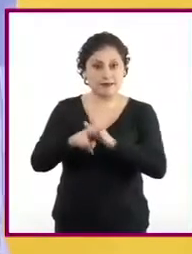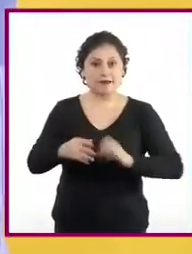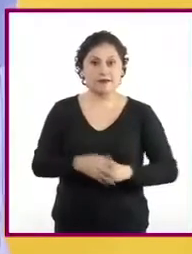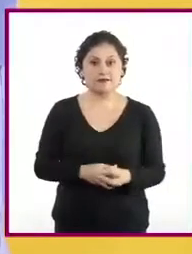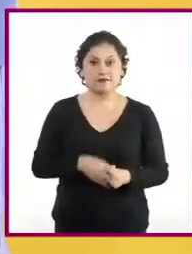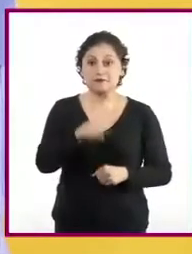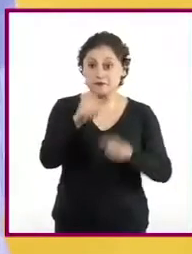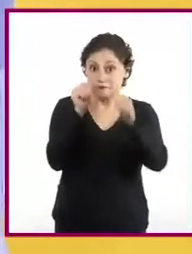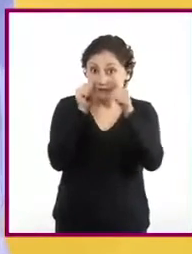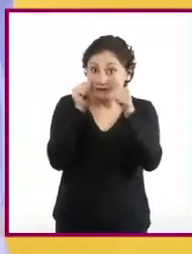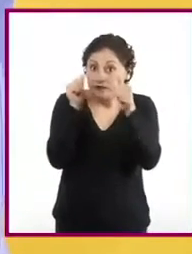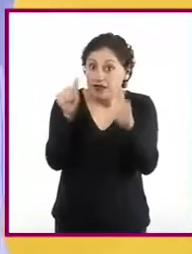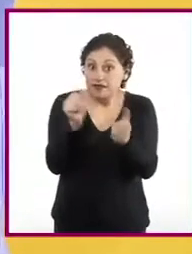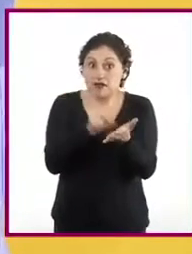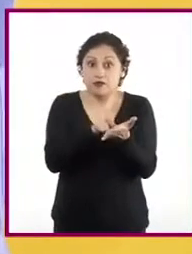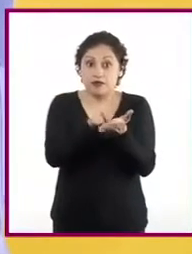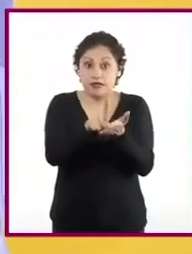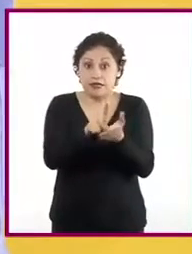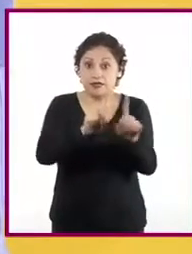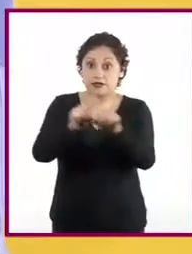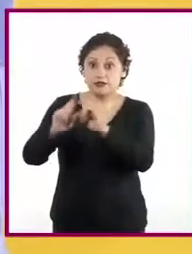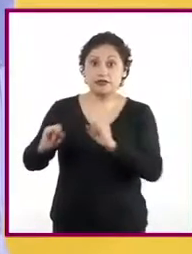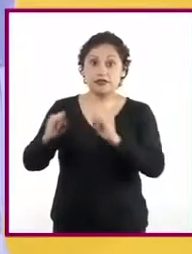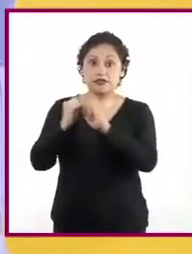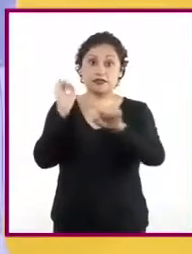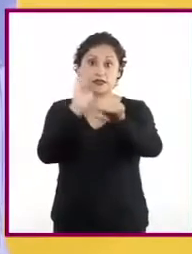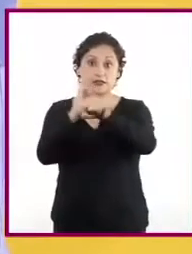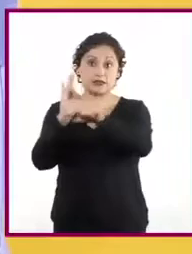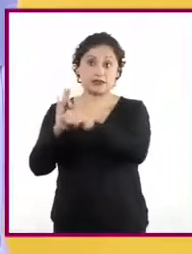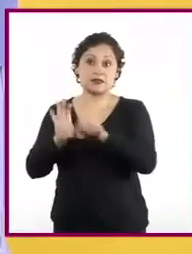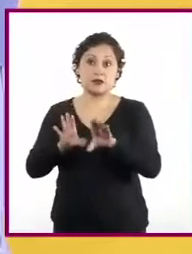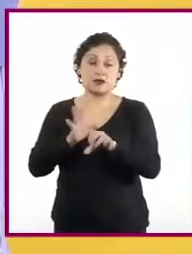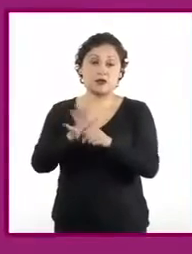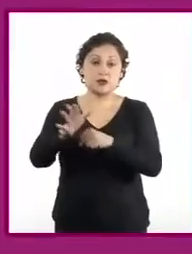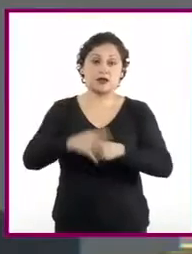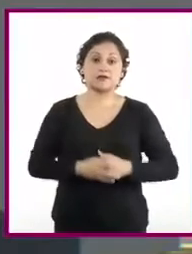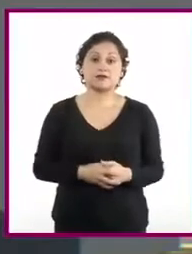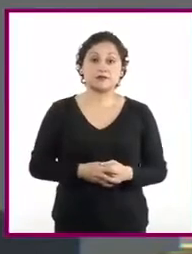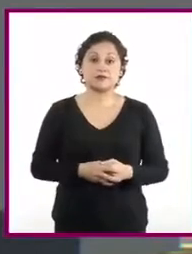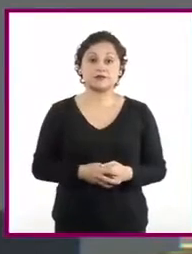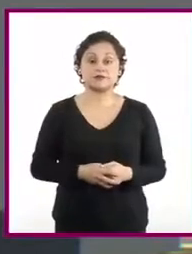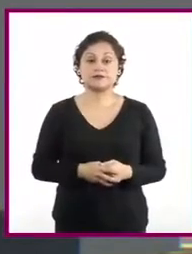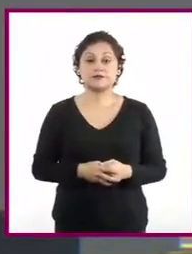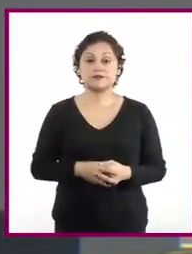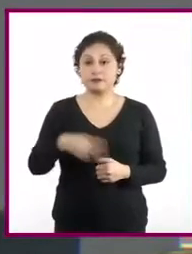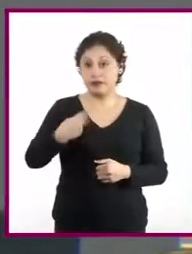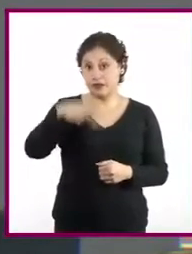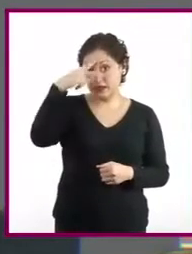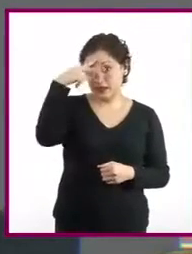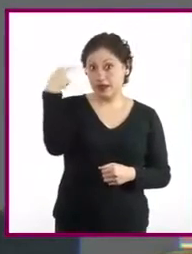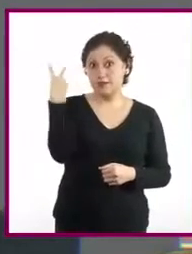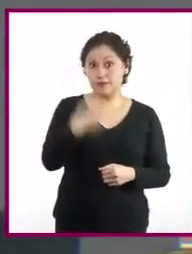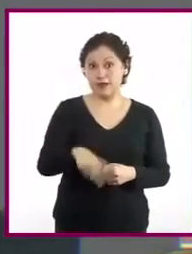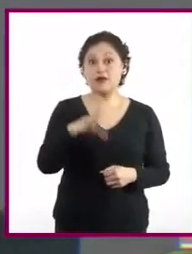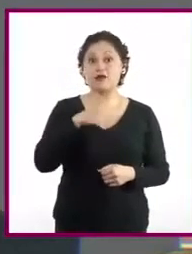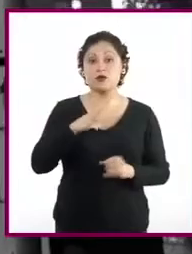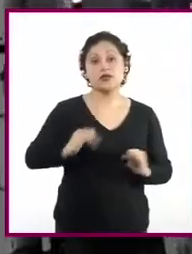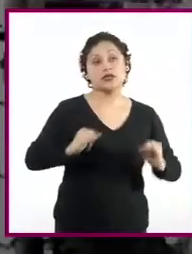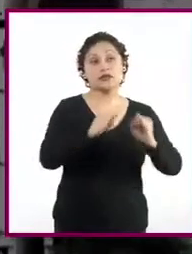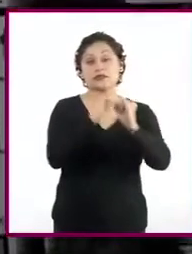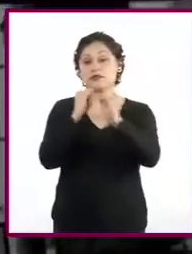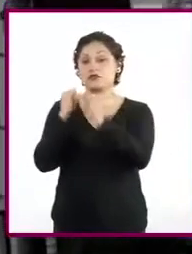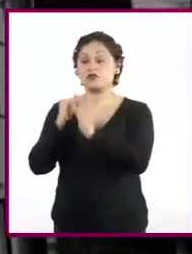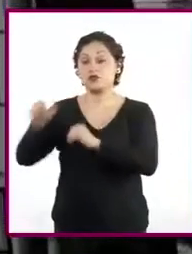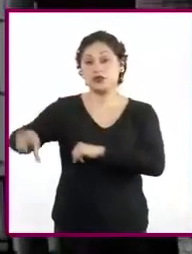a los derechos que protegen las organizaciones que se mencionan. En México, hay instituciones de gobierno